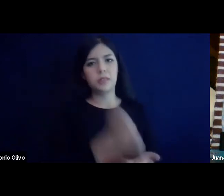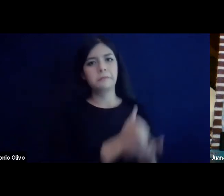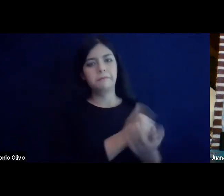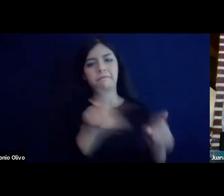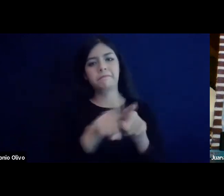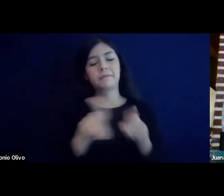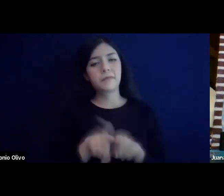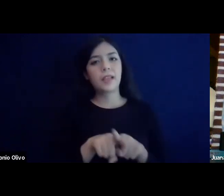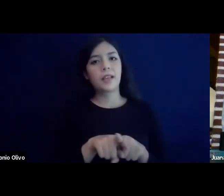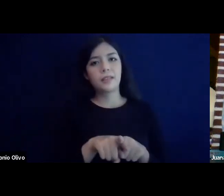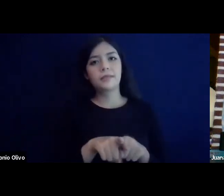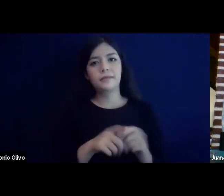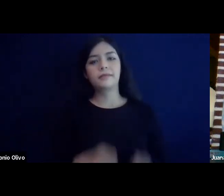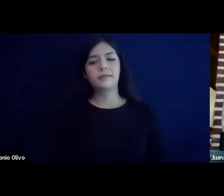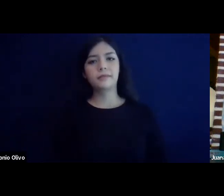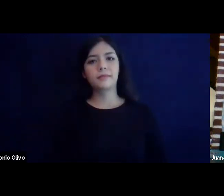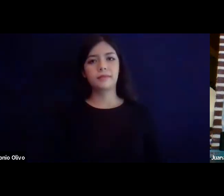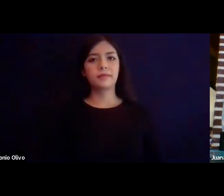sido muy,